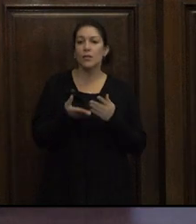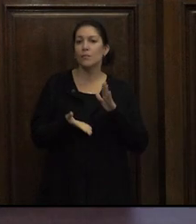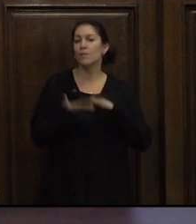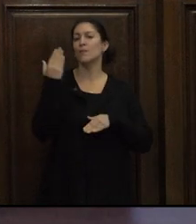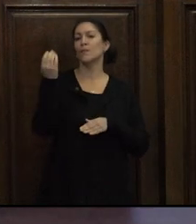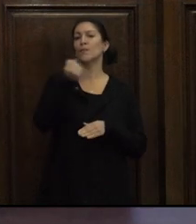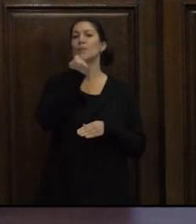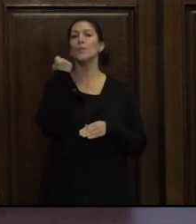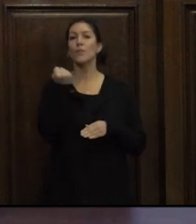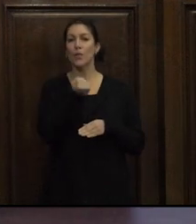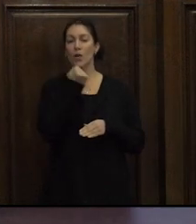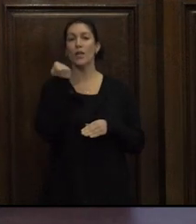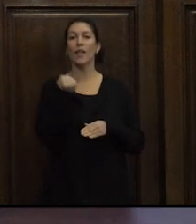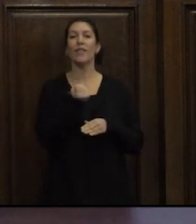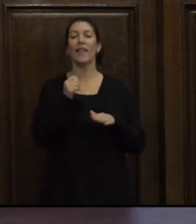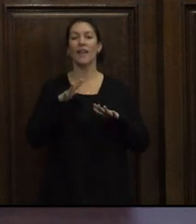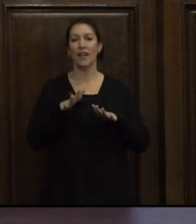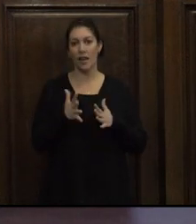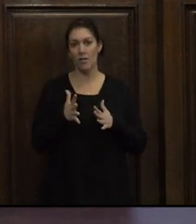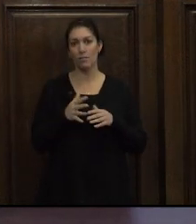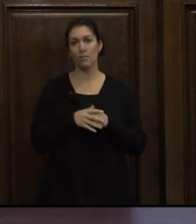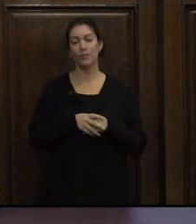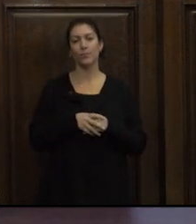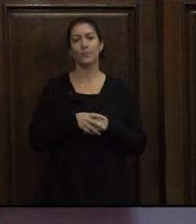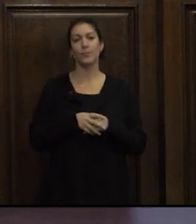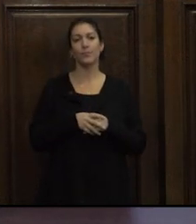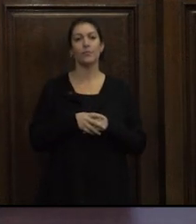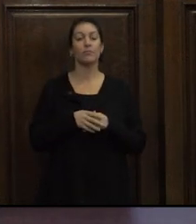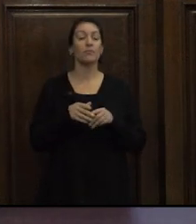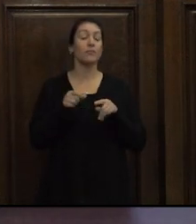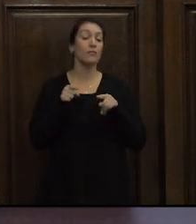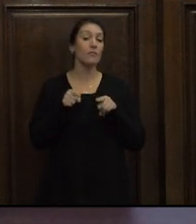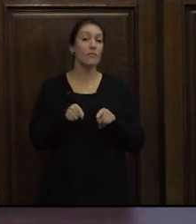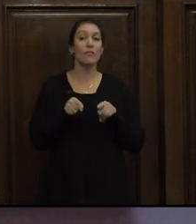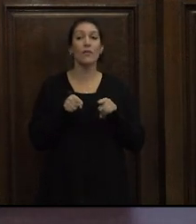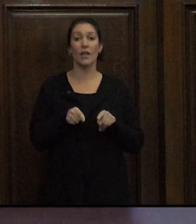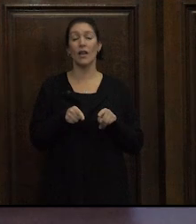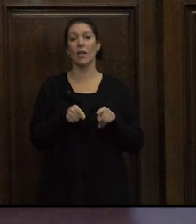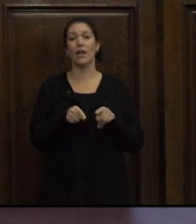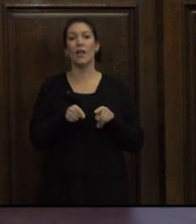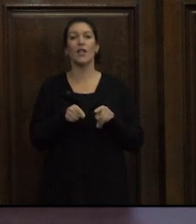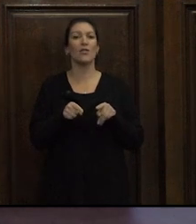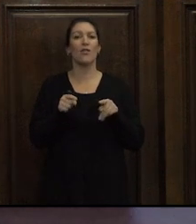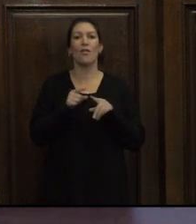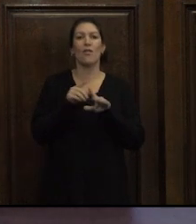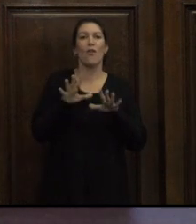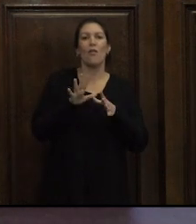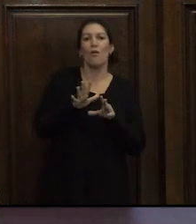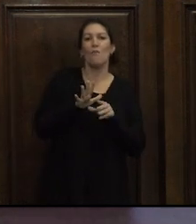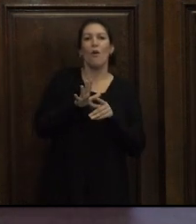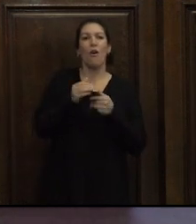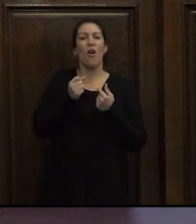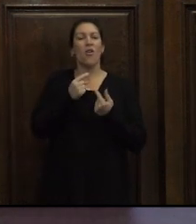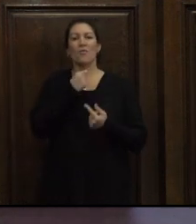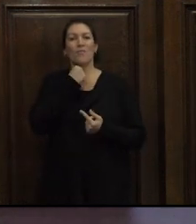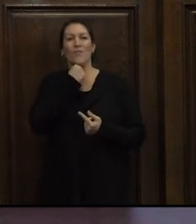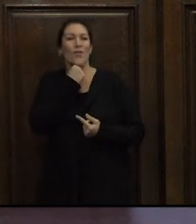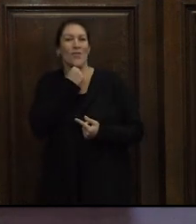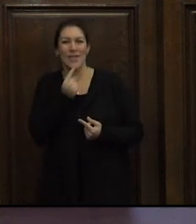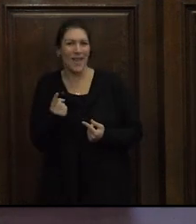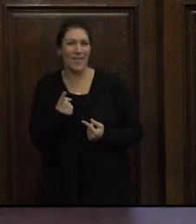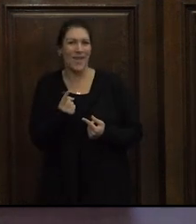más notables quizás sea que deja sin efecto, deja infértil, ¿no? Aquel